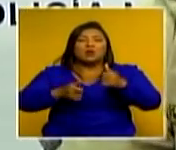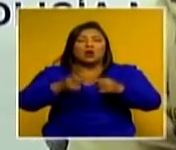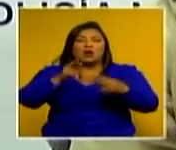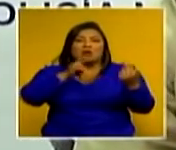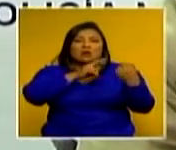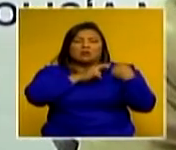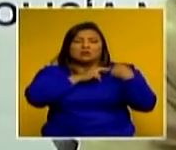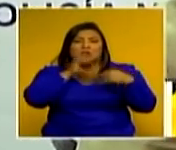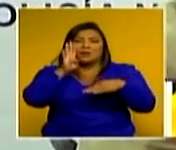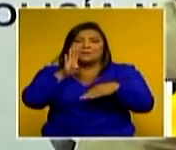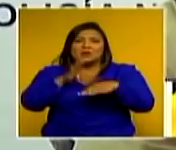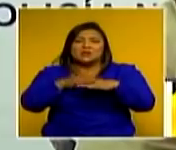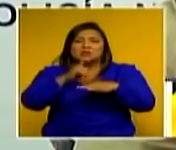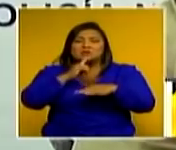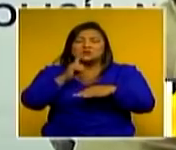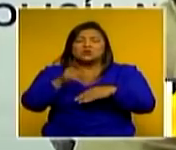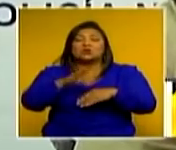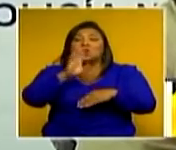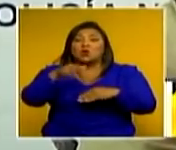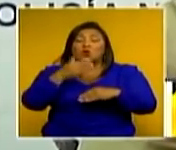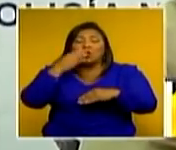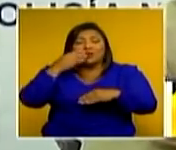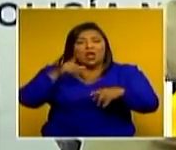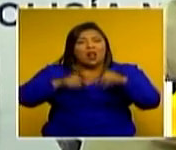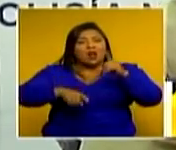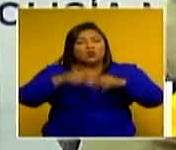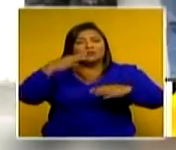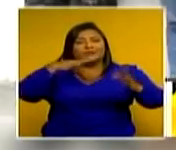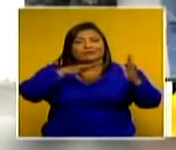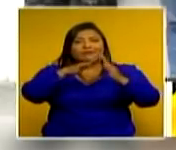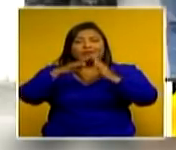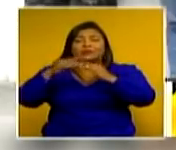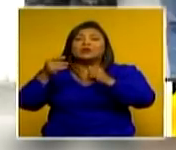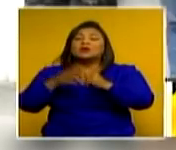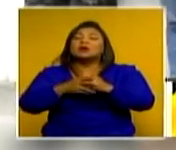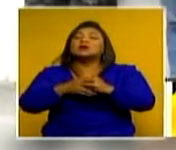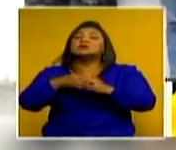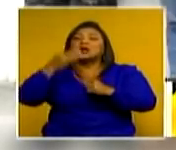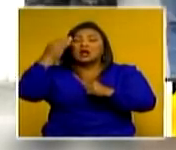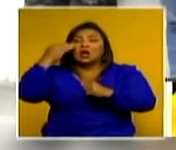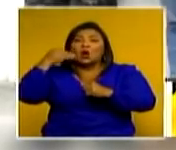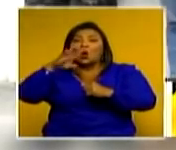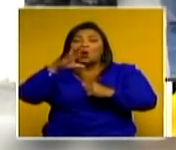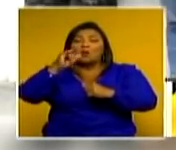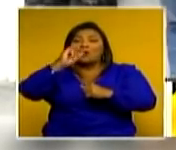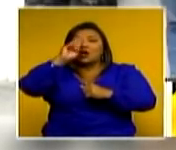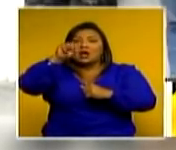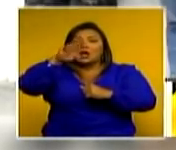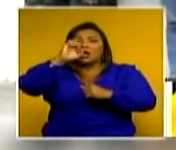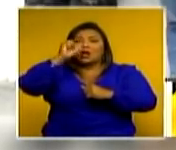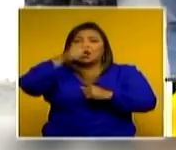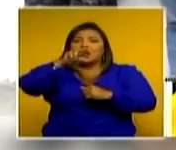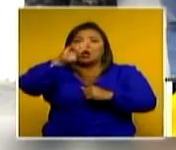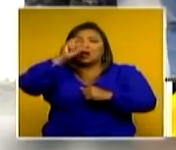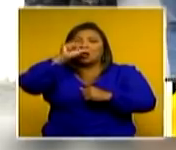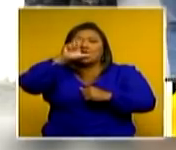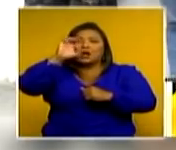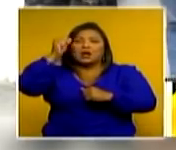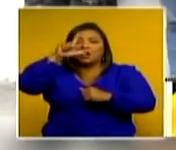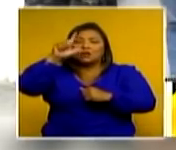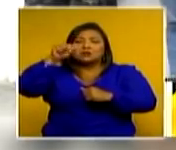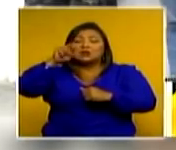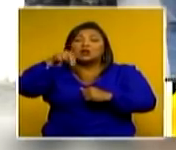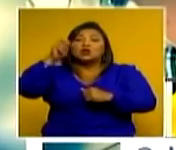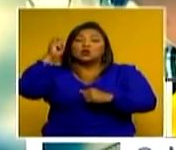es así que tras a llenarse varios inmuebles en el comando de el inca y cárcel en norte de quito